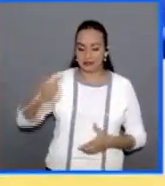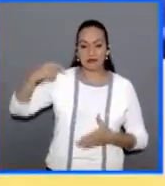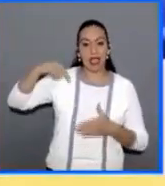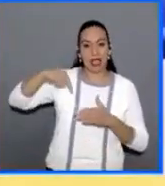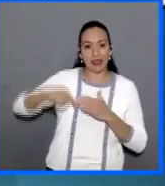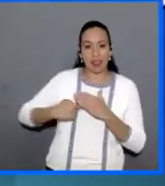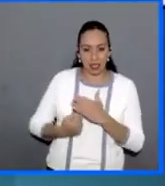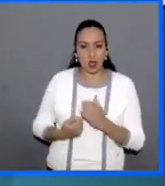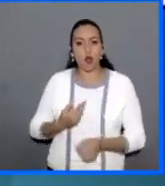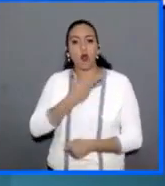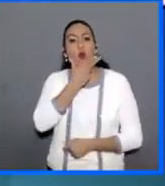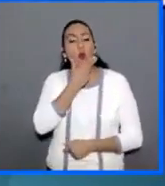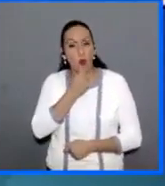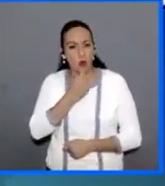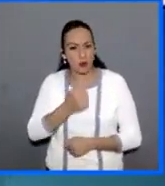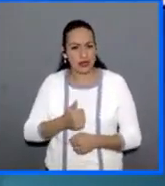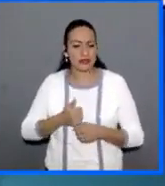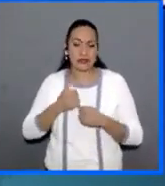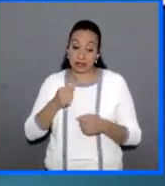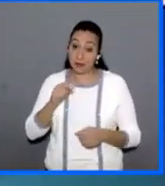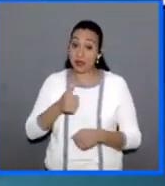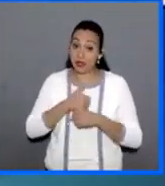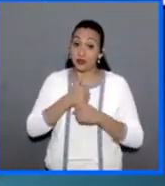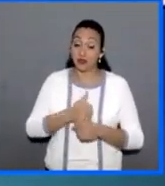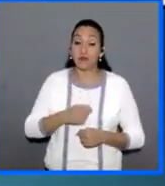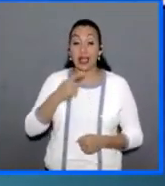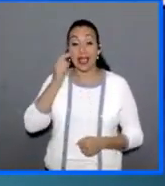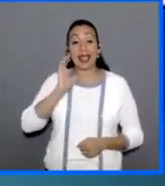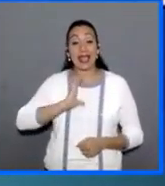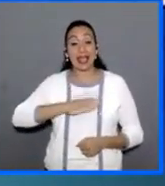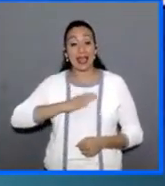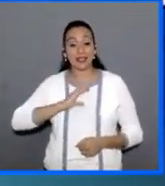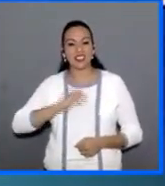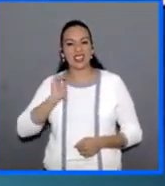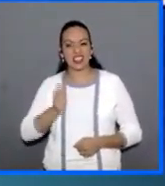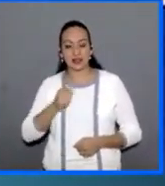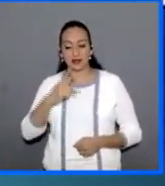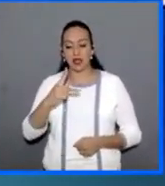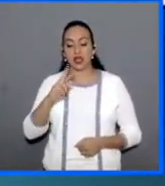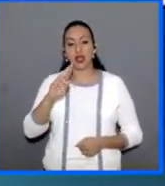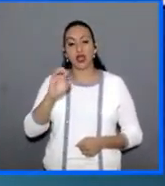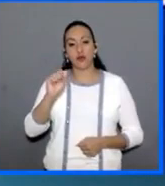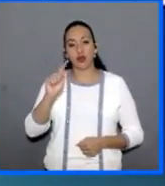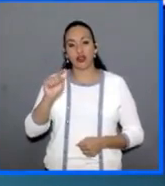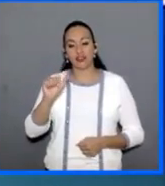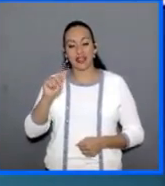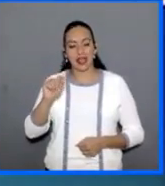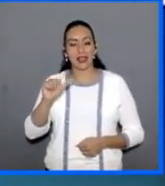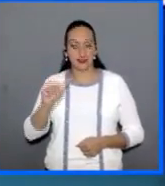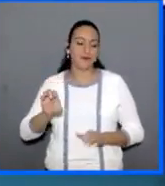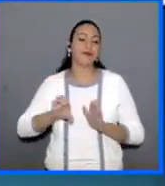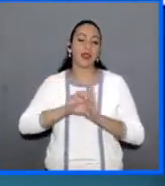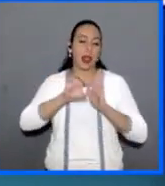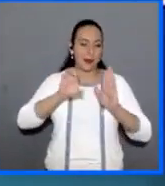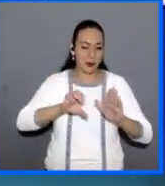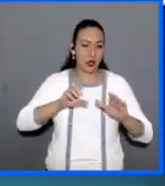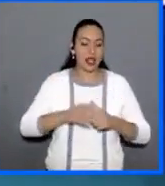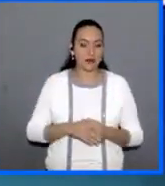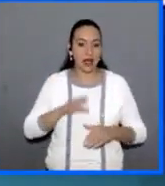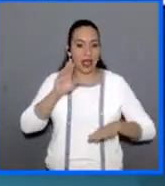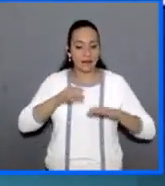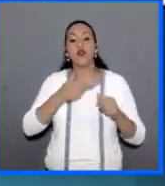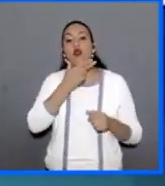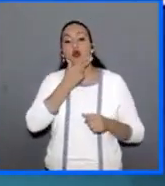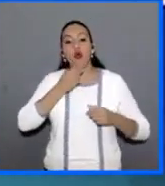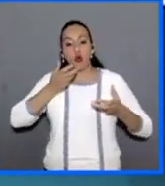en la UNAM. Cuando hablamos de cáncer de próstata no estamos hablando de un cáncer raro, es el más frecuente del aparato